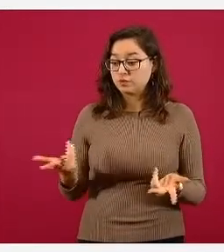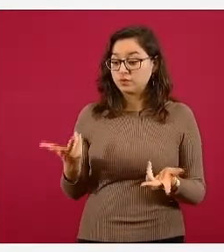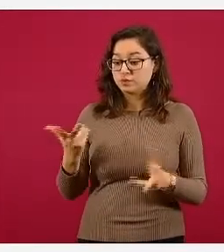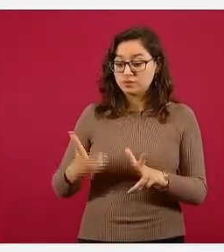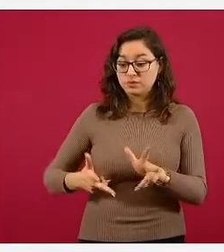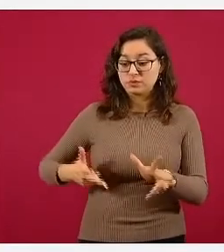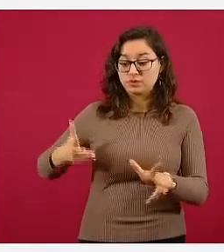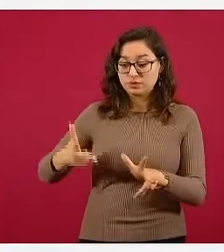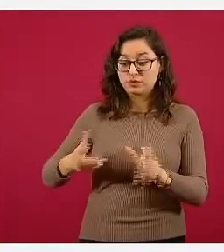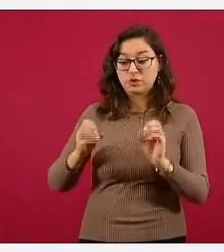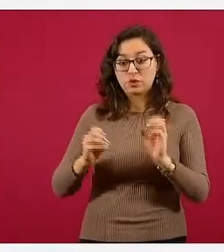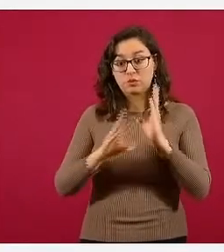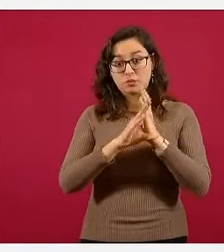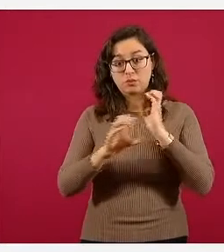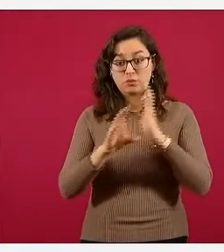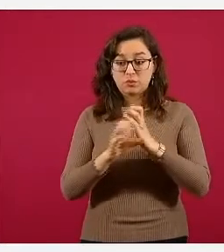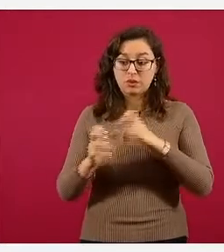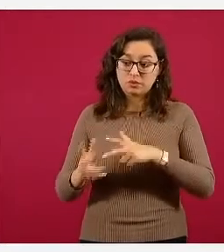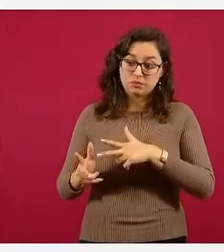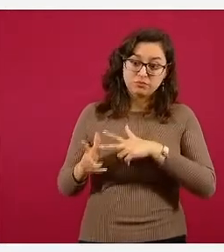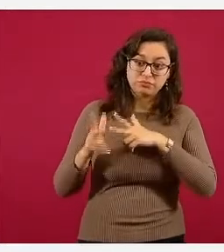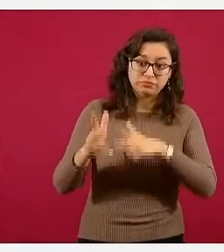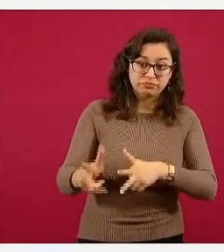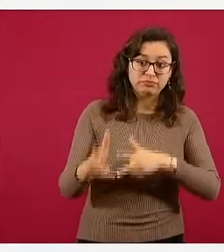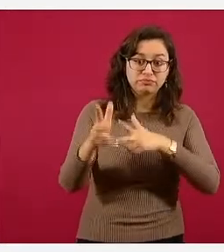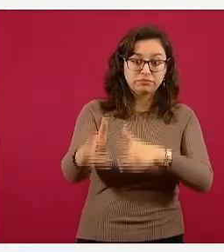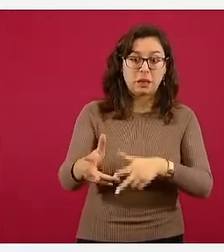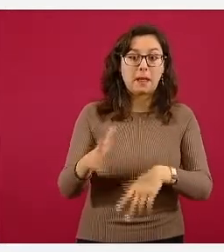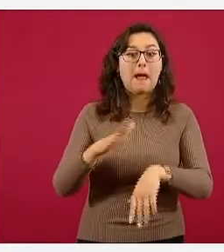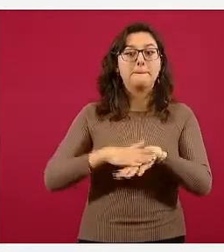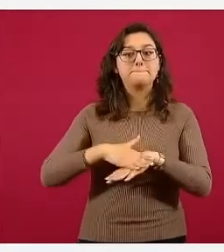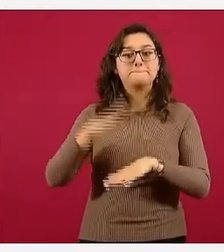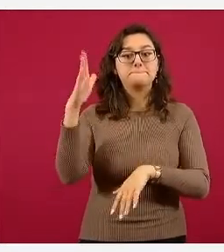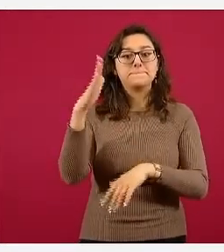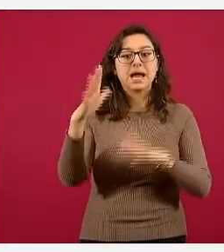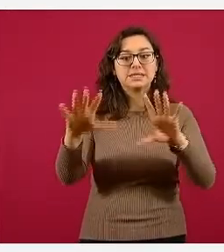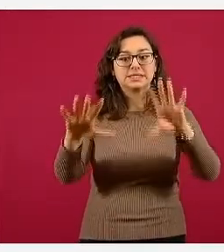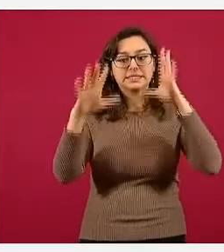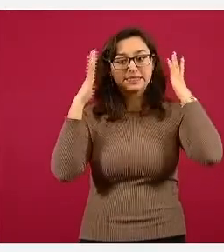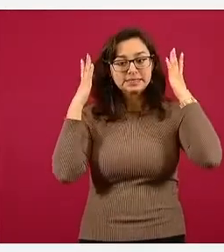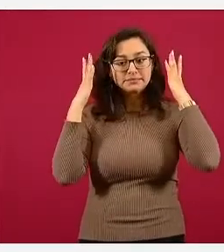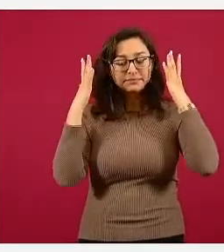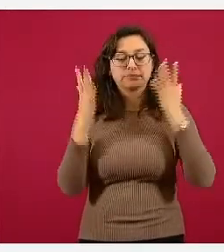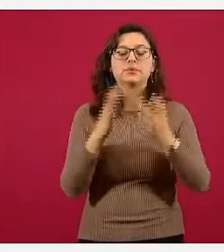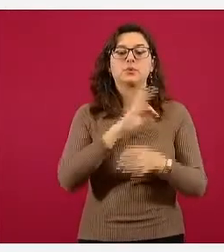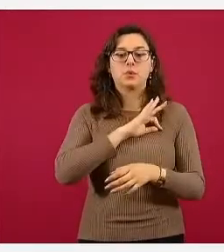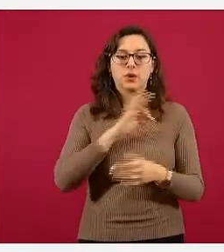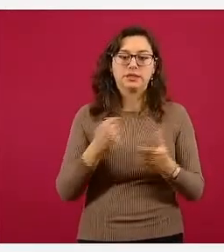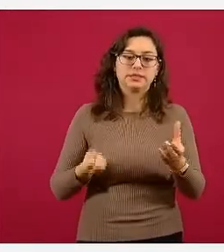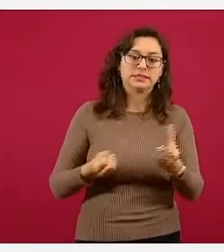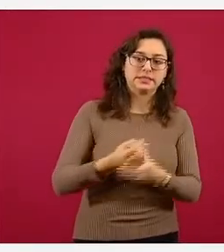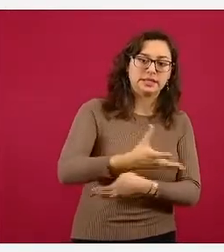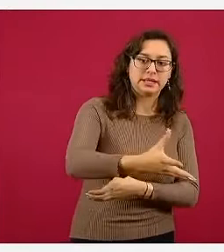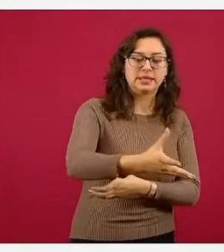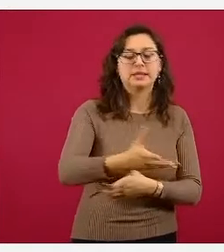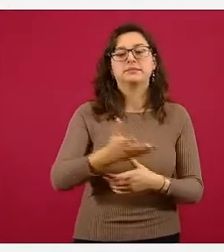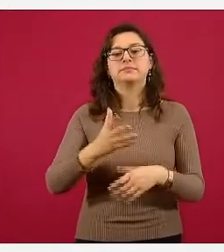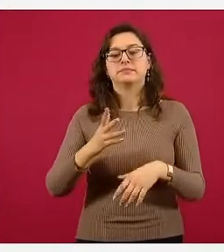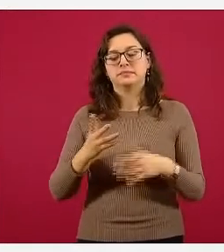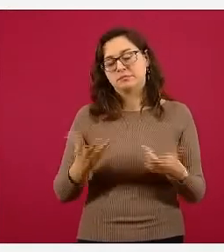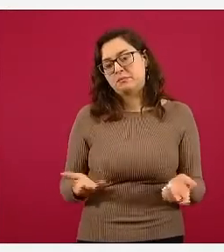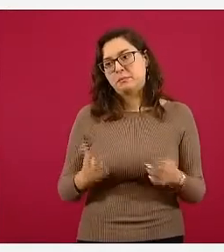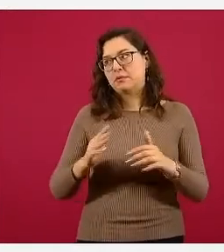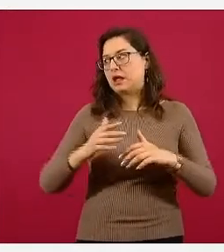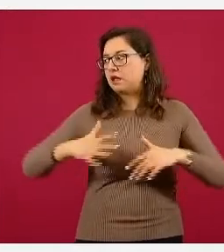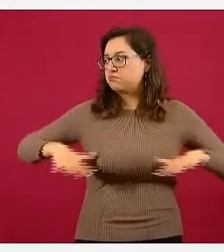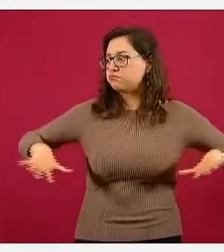todavía tenían aglomeraciones más rápido y se desahogaran. Entonces, lo que se ve en esta gráfica es, antes del cierre temporal de estaciones que se